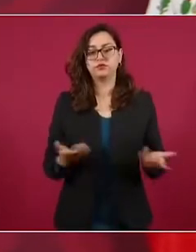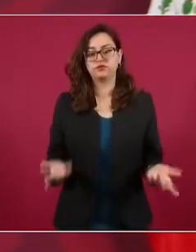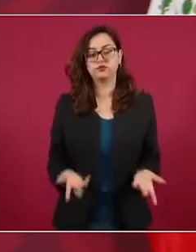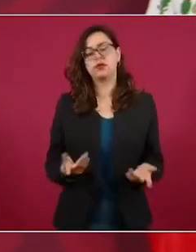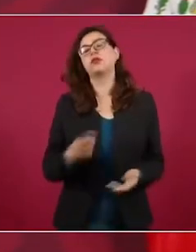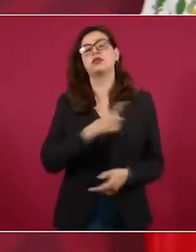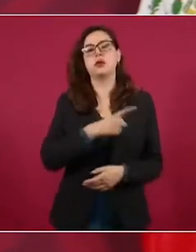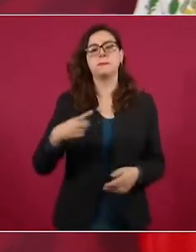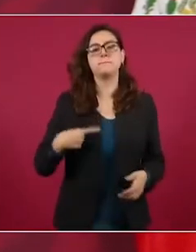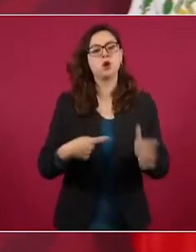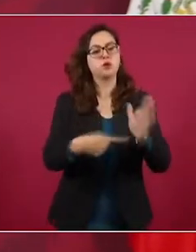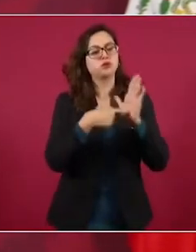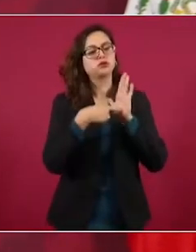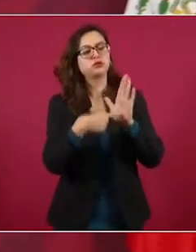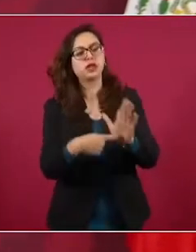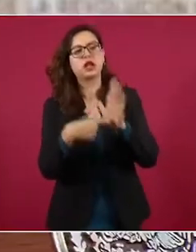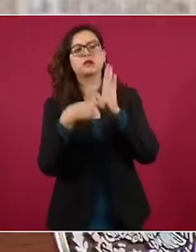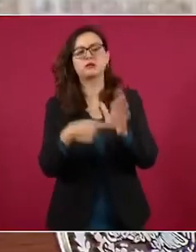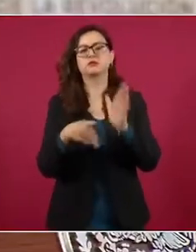en lo que a mí me